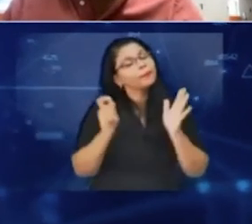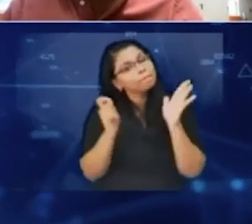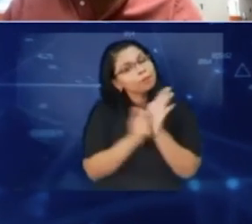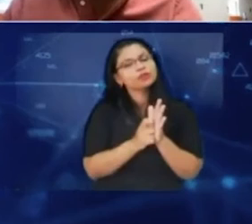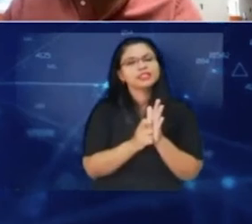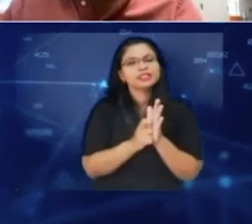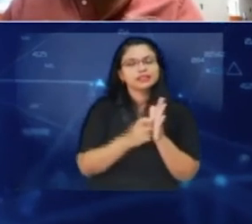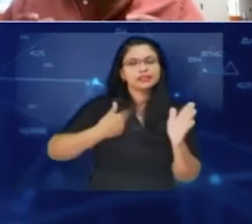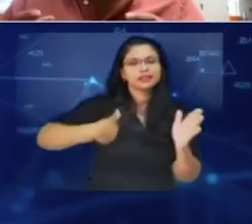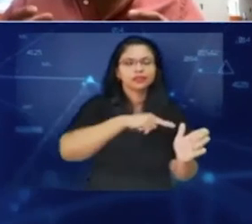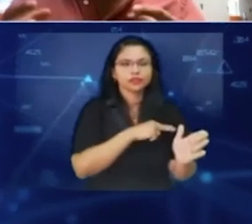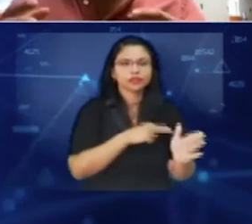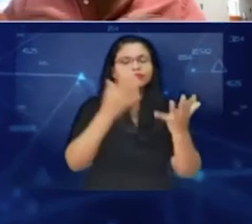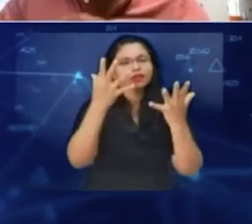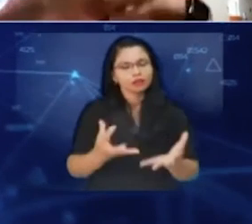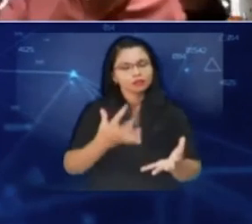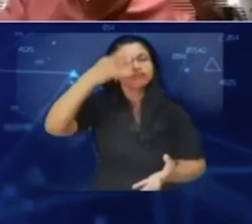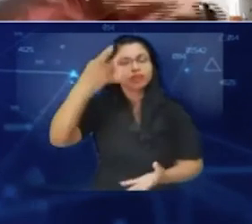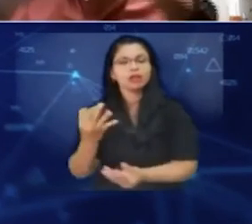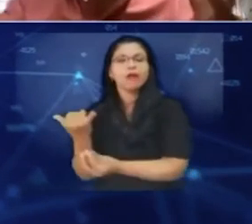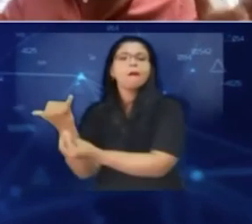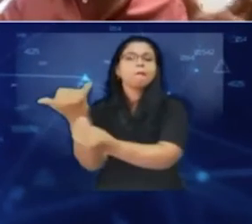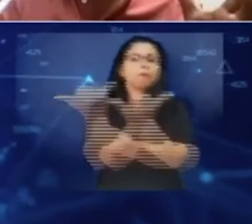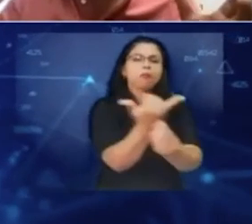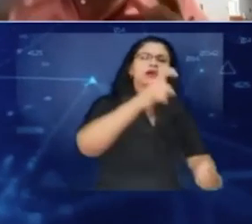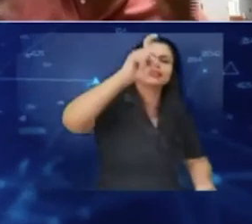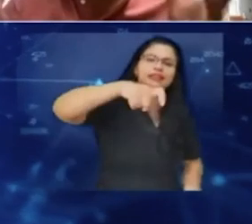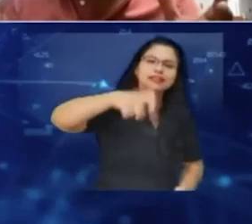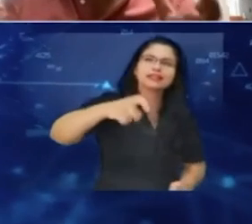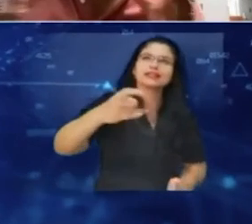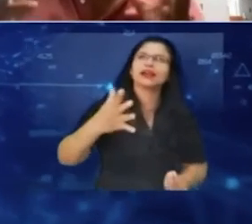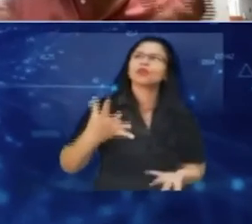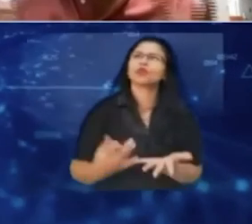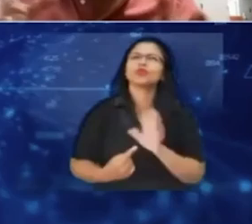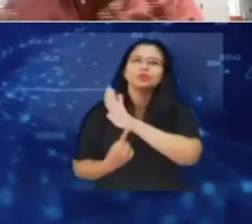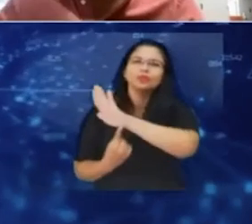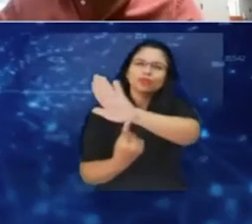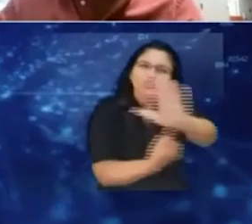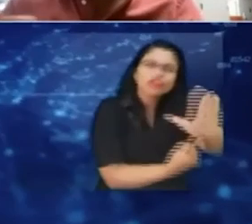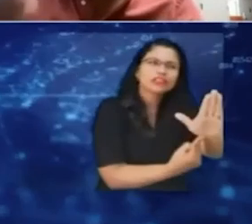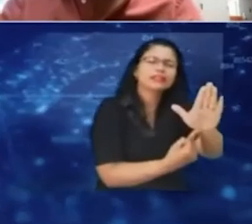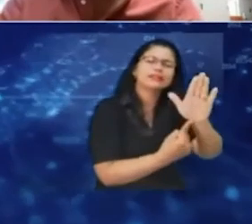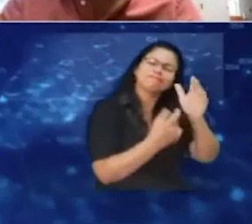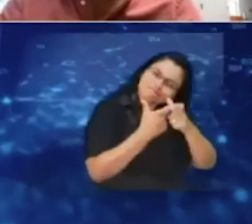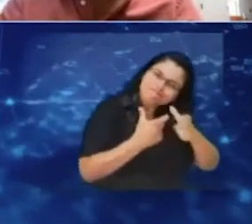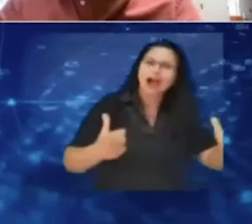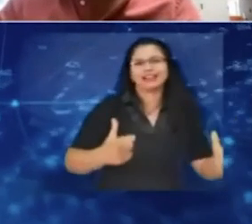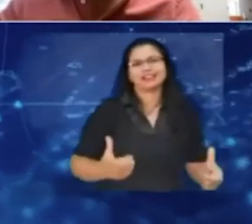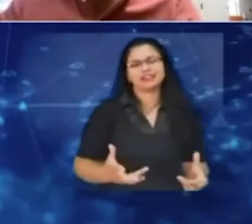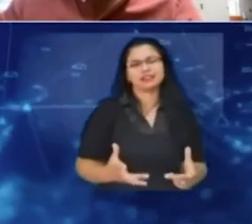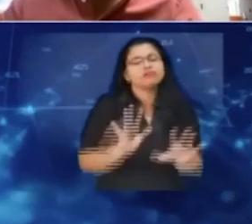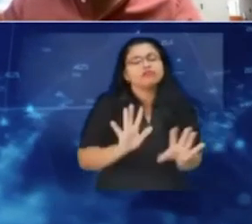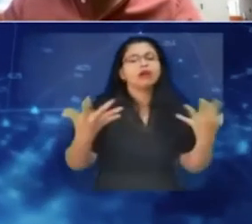5G sea una realidad, tiene que haber estamos hablando de una cuestión mucho más compleja que solamente una red